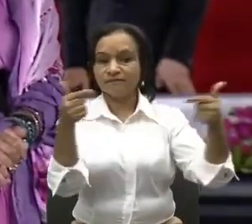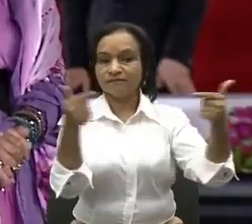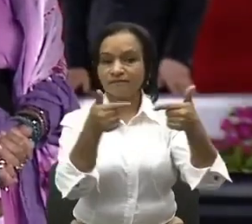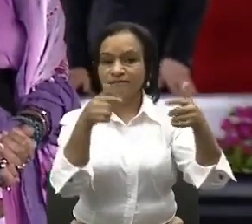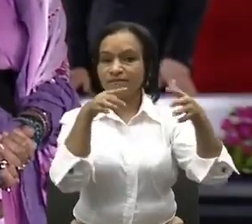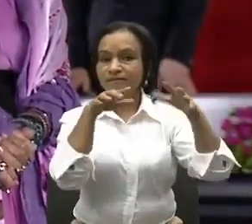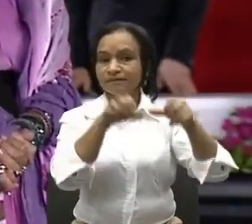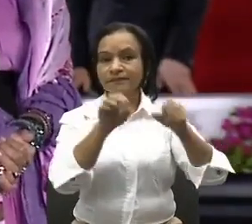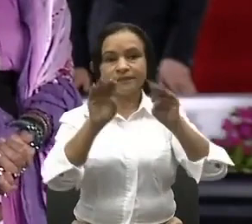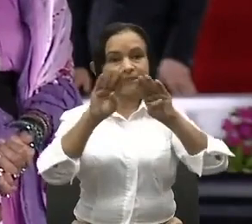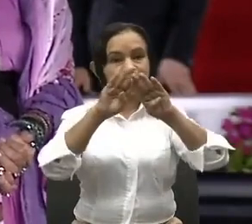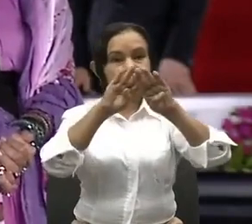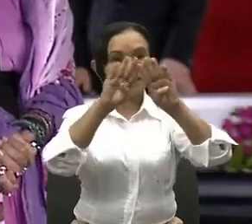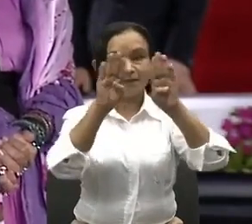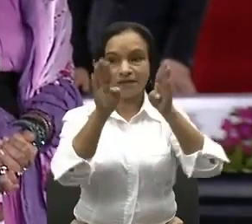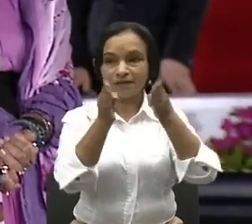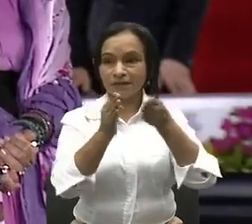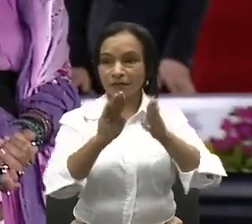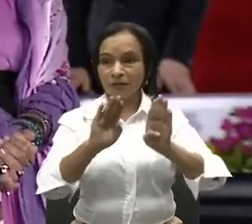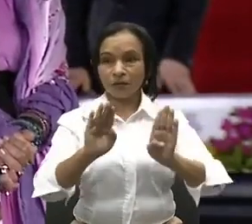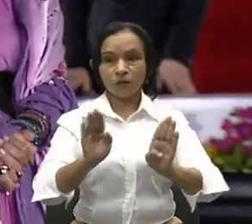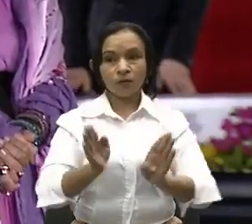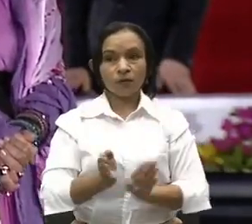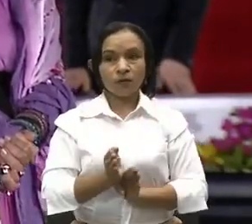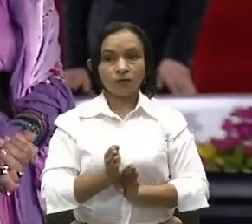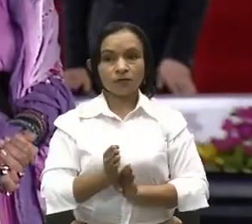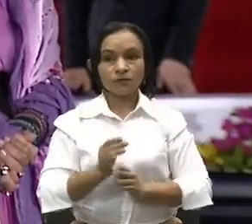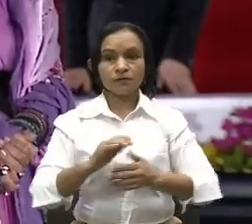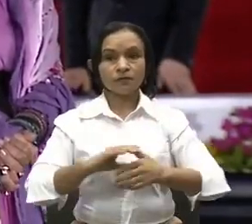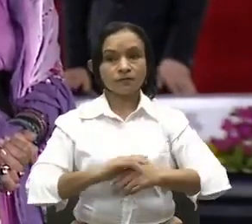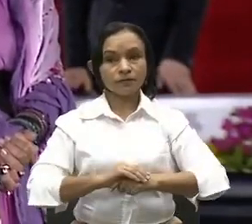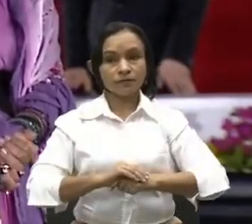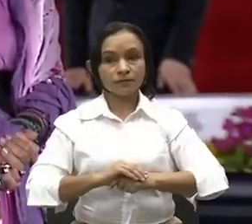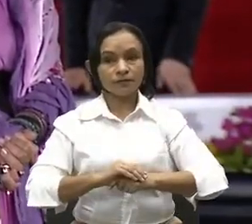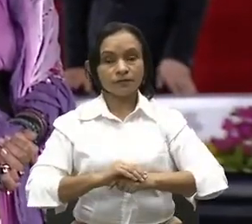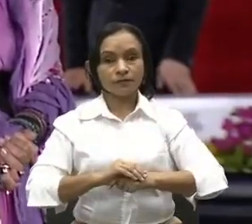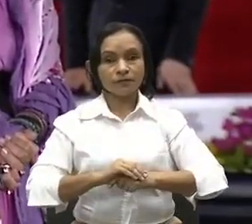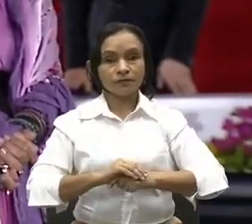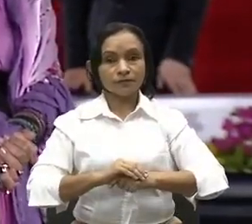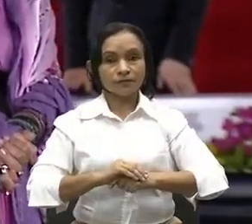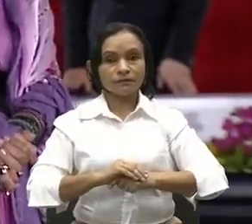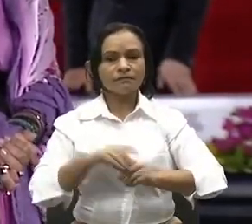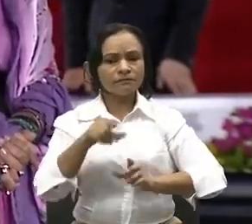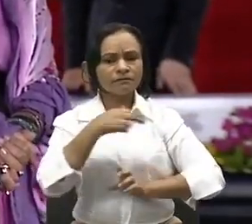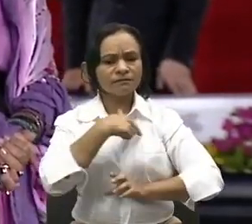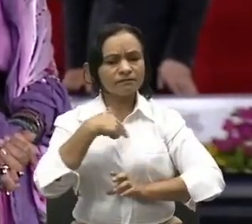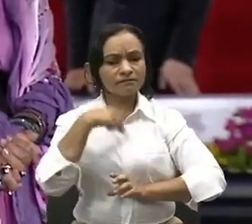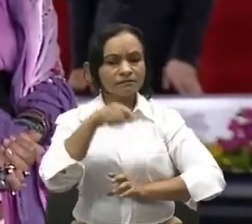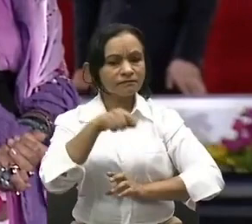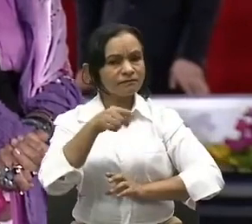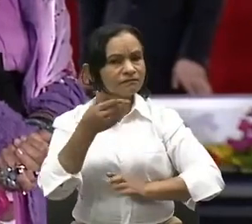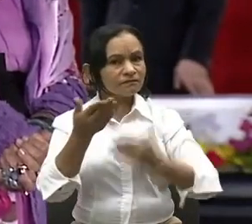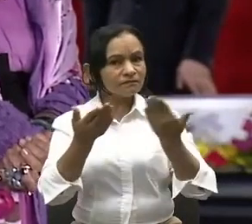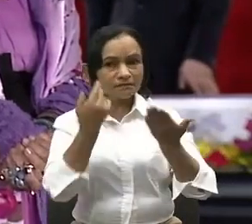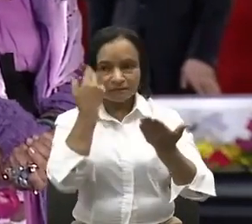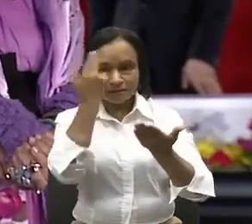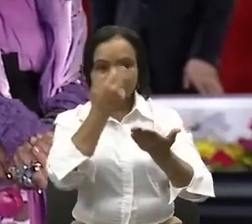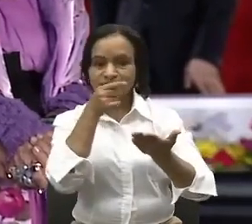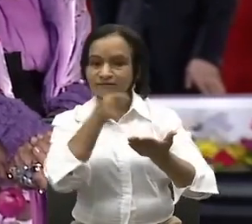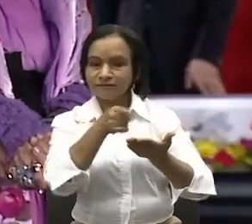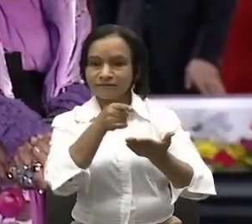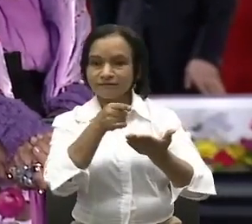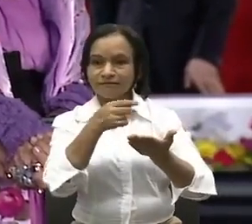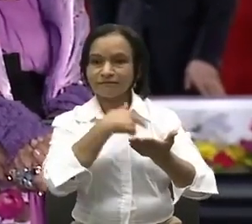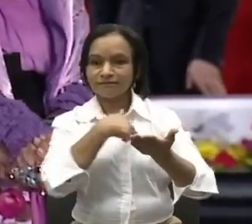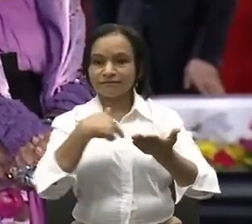Y ahí ella, ¿qué hiciste? Defender la revolución. ¿Qué hiciste